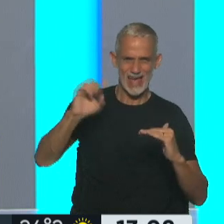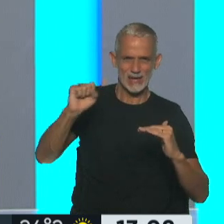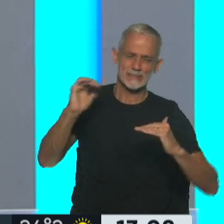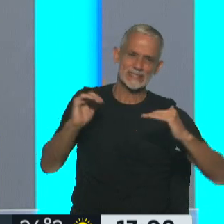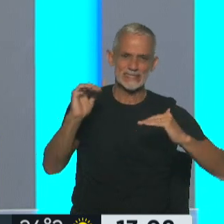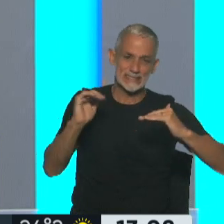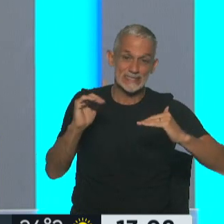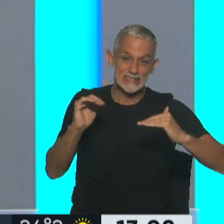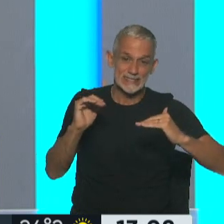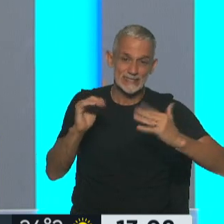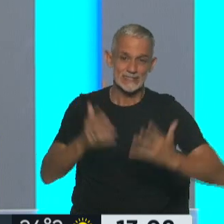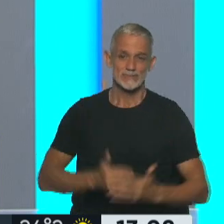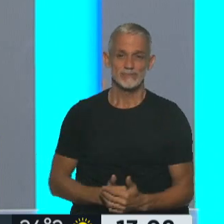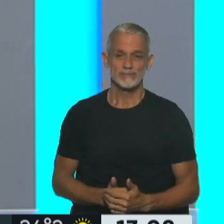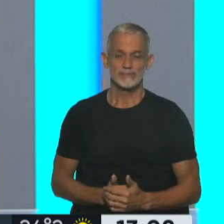por tanto